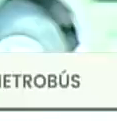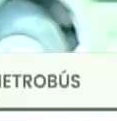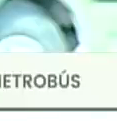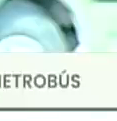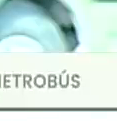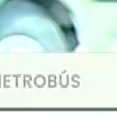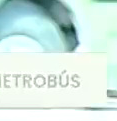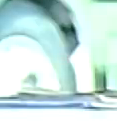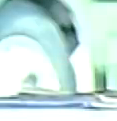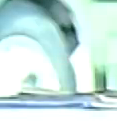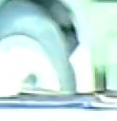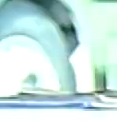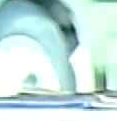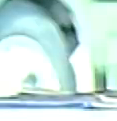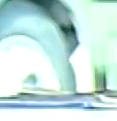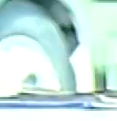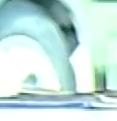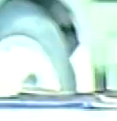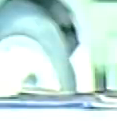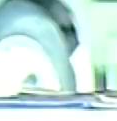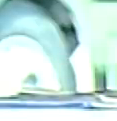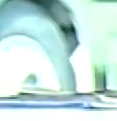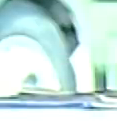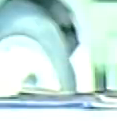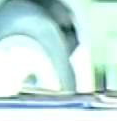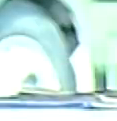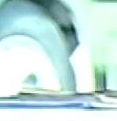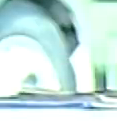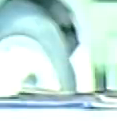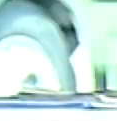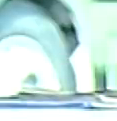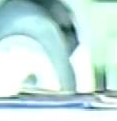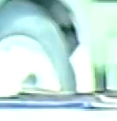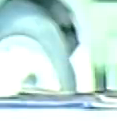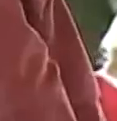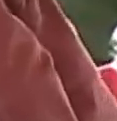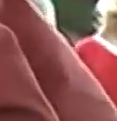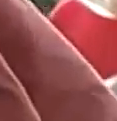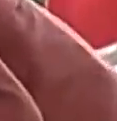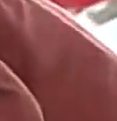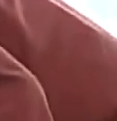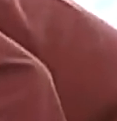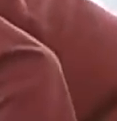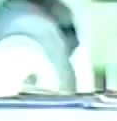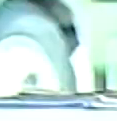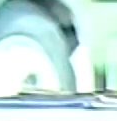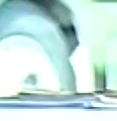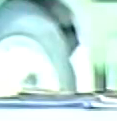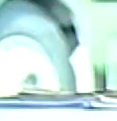Servicios, compañero mayor general Néstor Reverol.